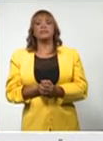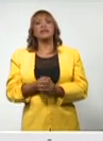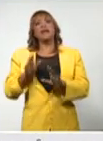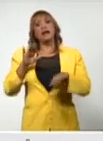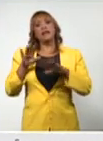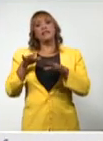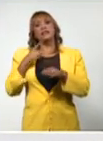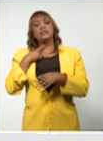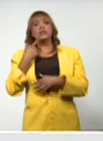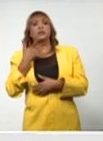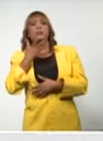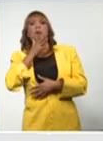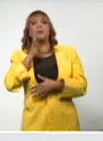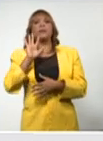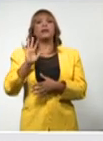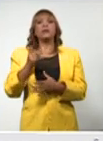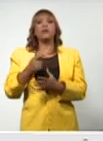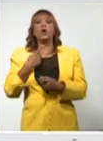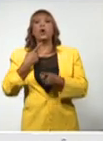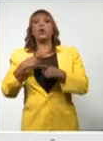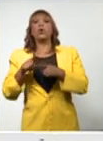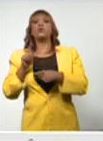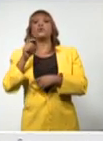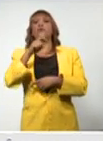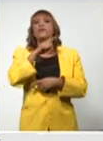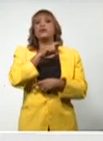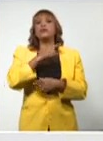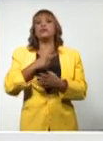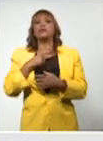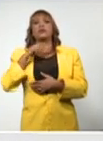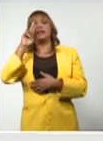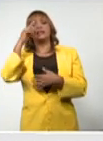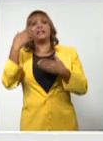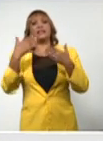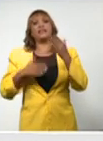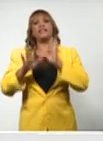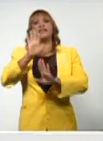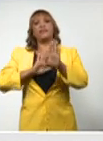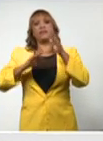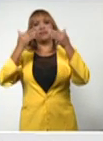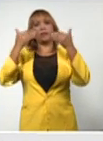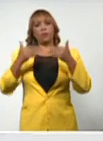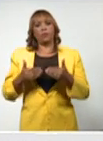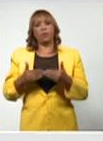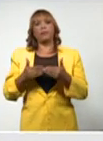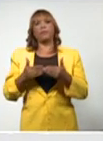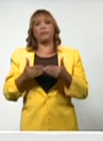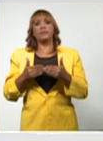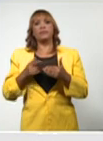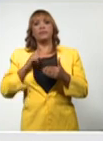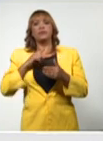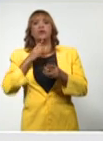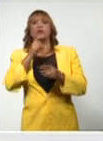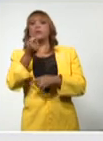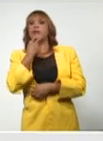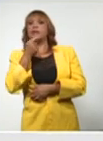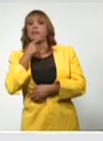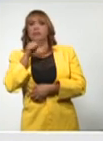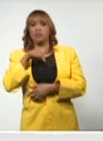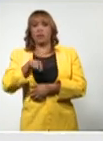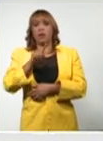asemeja a otro virus, al de inmunodeficiencia humana, ¿no? Que con los tratamientos actuales que